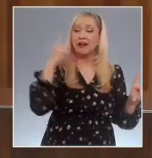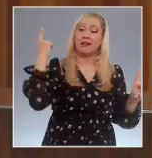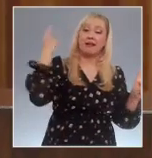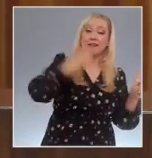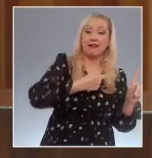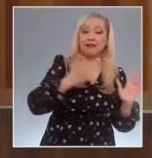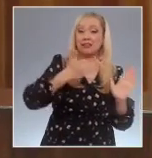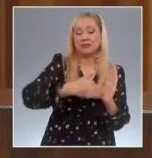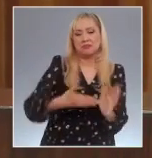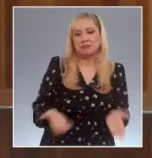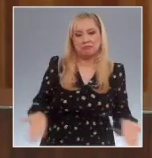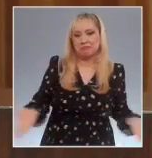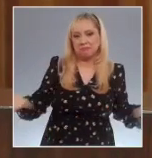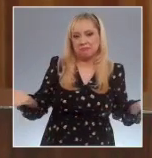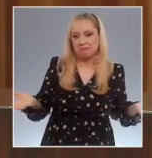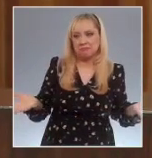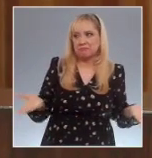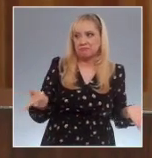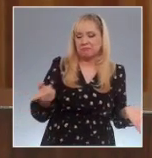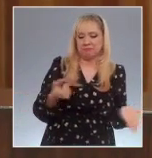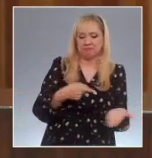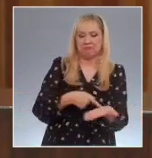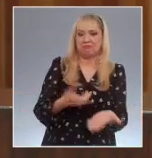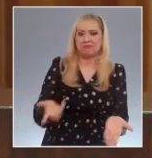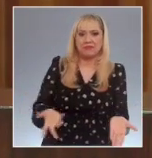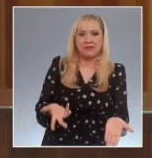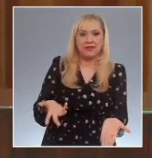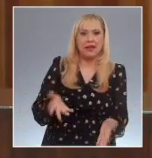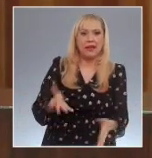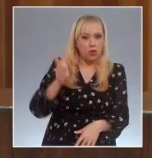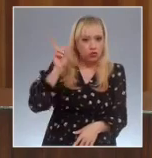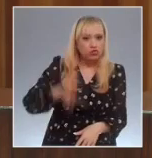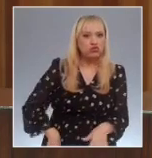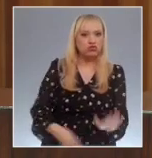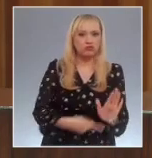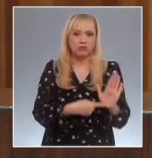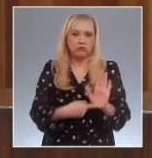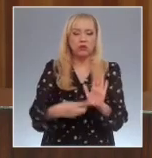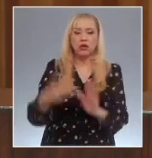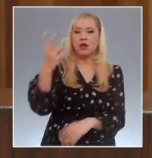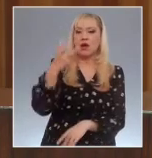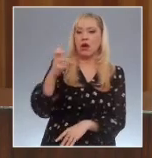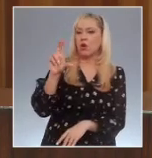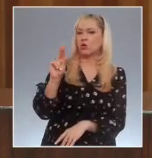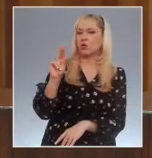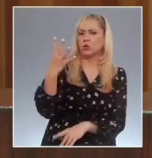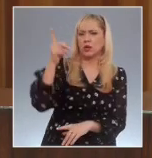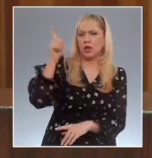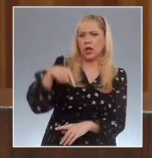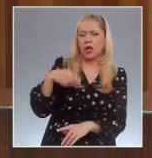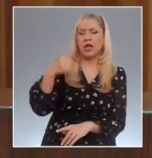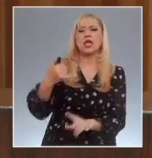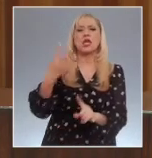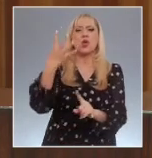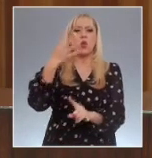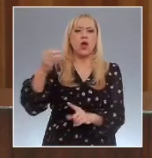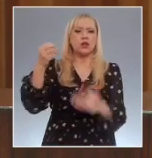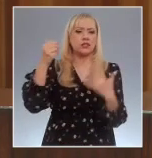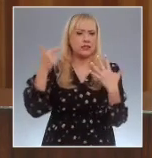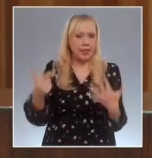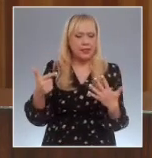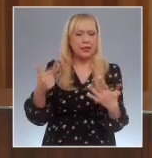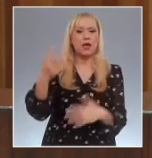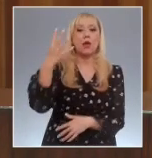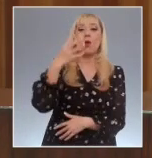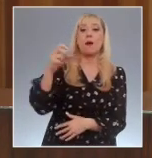recurso de revisión del procedimiento especial sancionador 384, en el 407, en el 426 y en